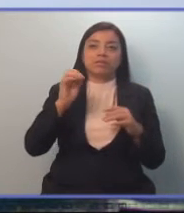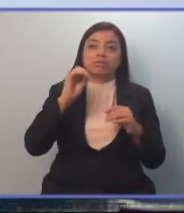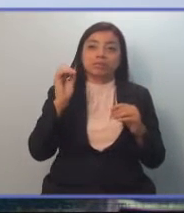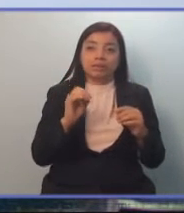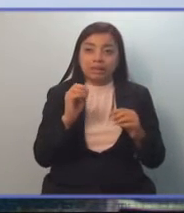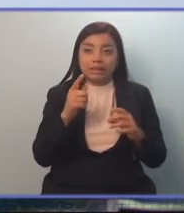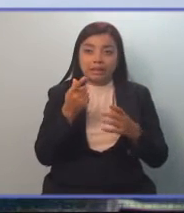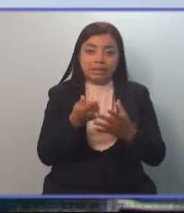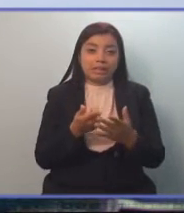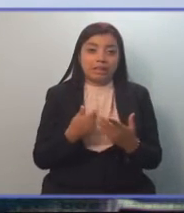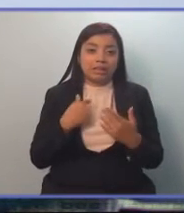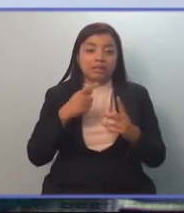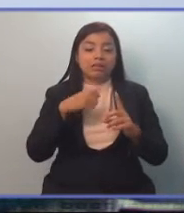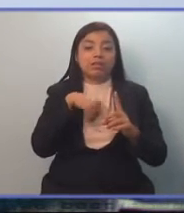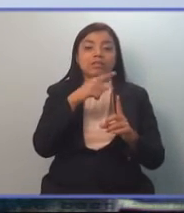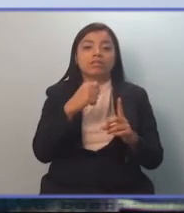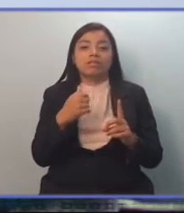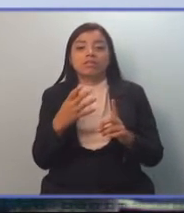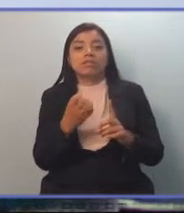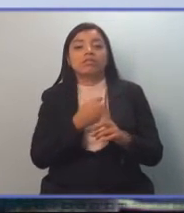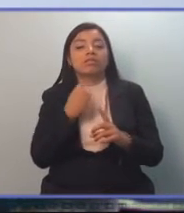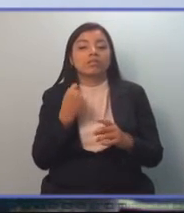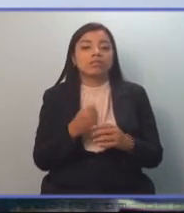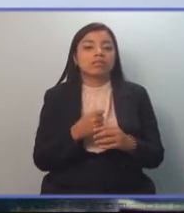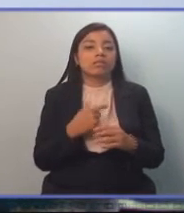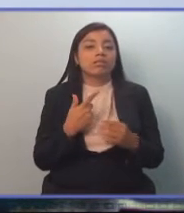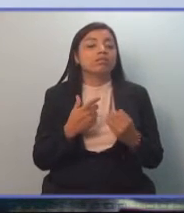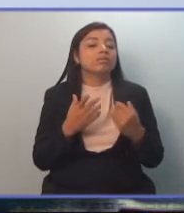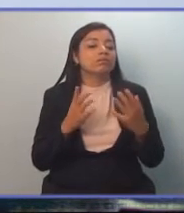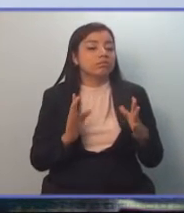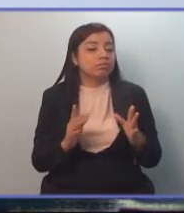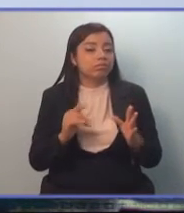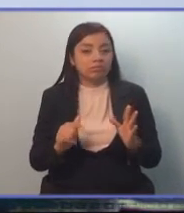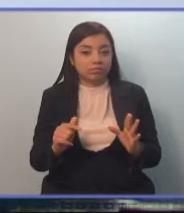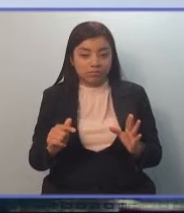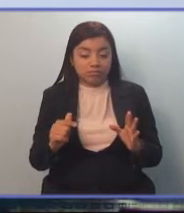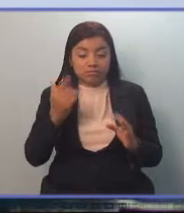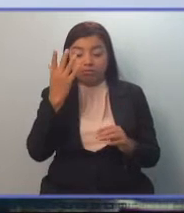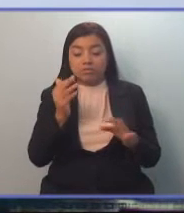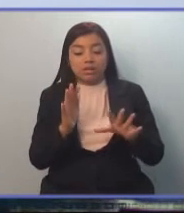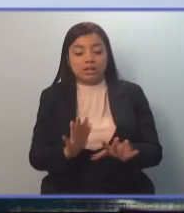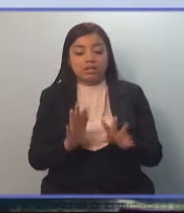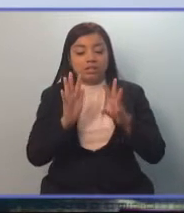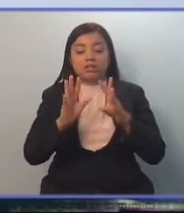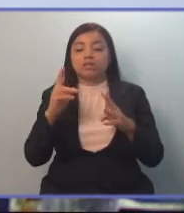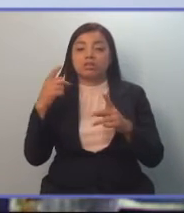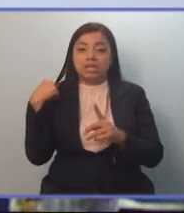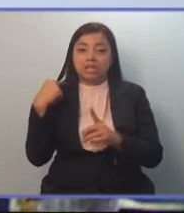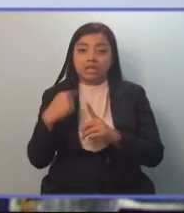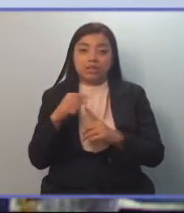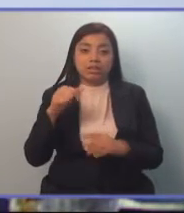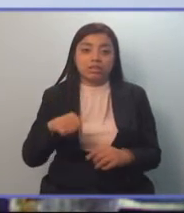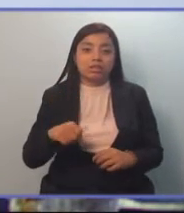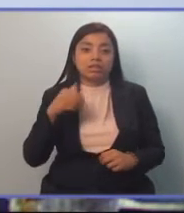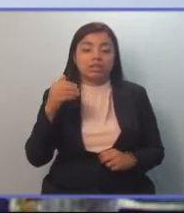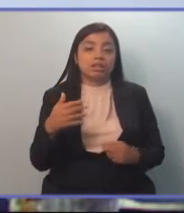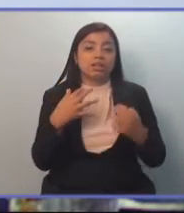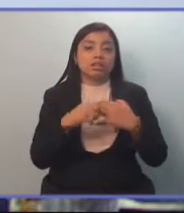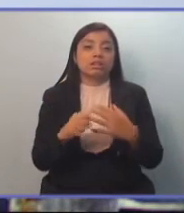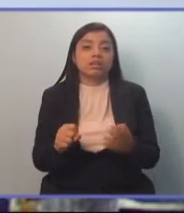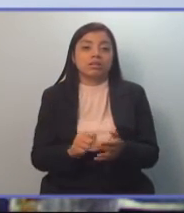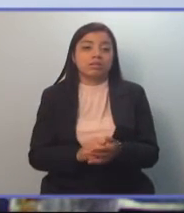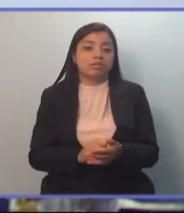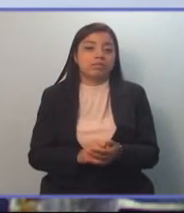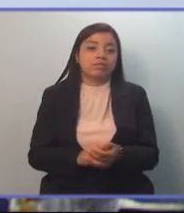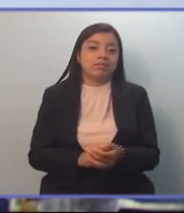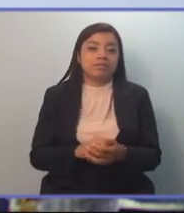arancelarios a la importación. No obstante lo anterior, con fecha 18 de abril del presente año, el Pleno Legislativo conoció